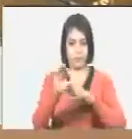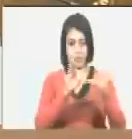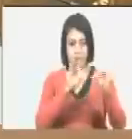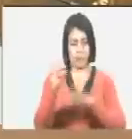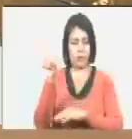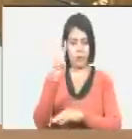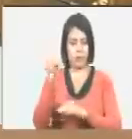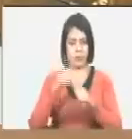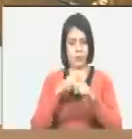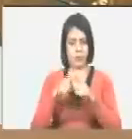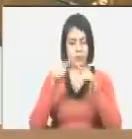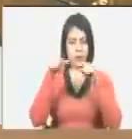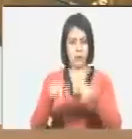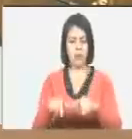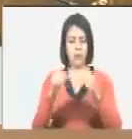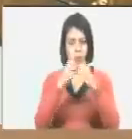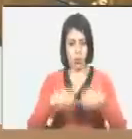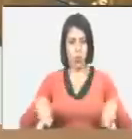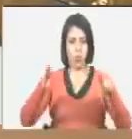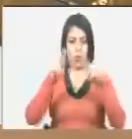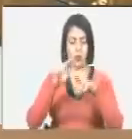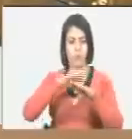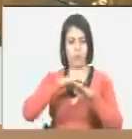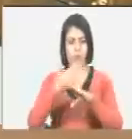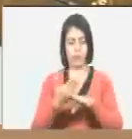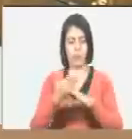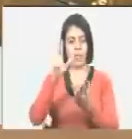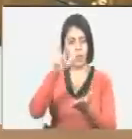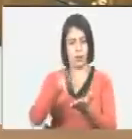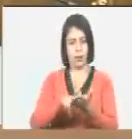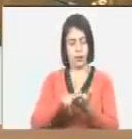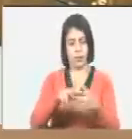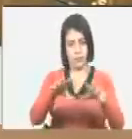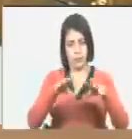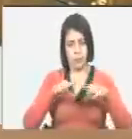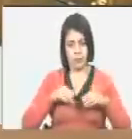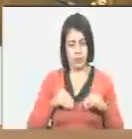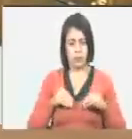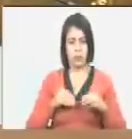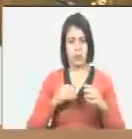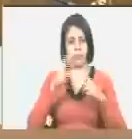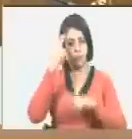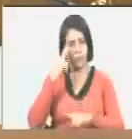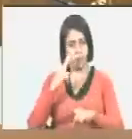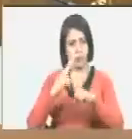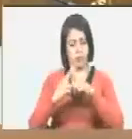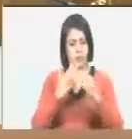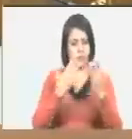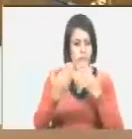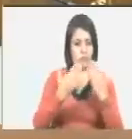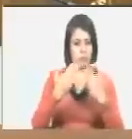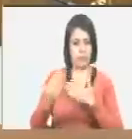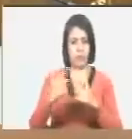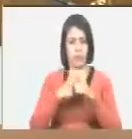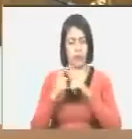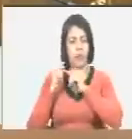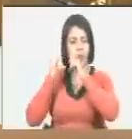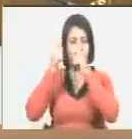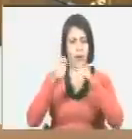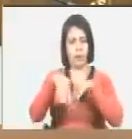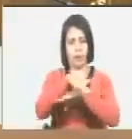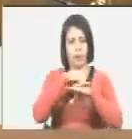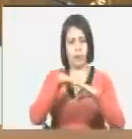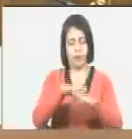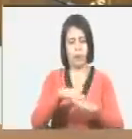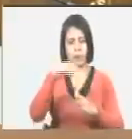de Venezuela ante las Naciones Unidas, para aceptar la condecoración por la interacción otorgada por el